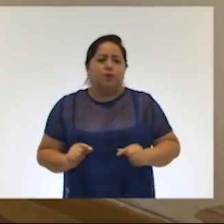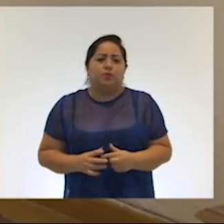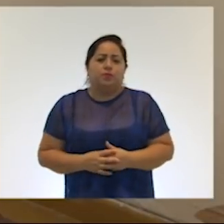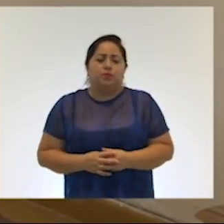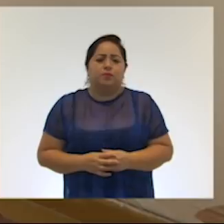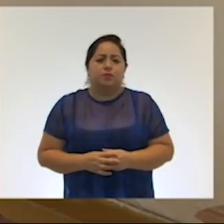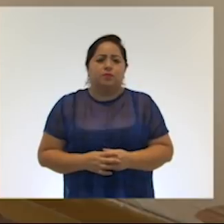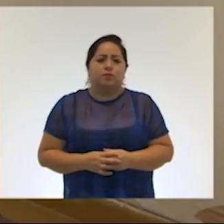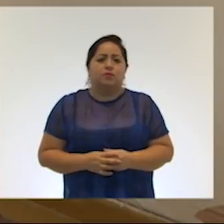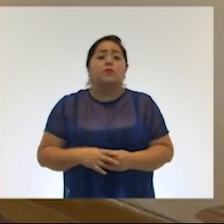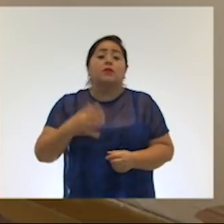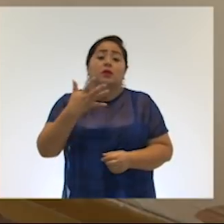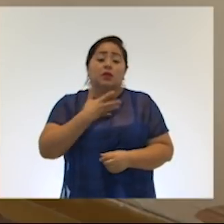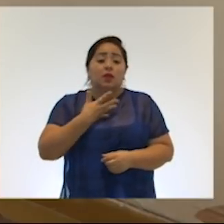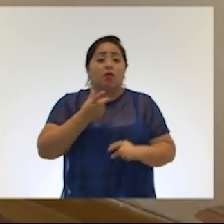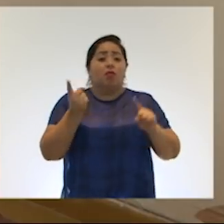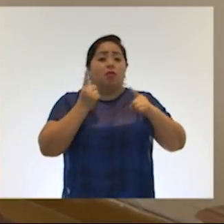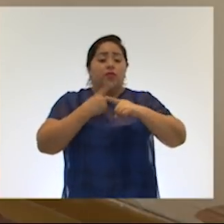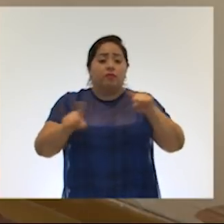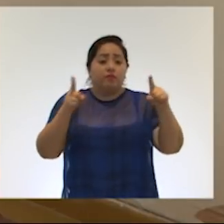y tuvo diferentes